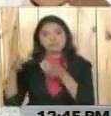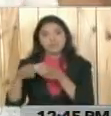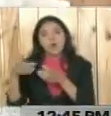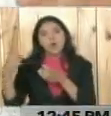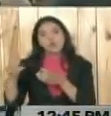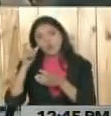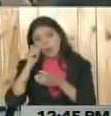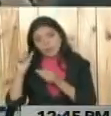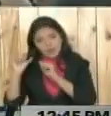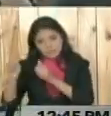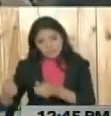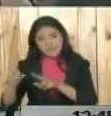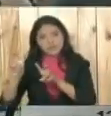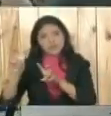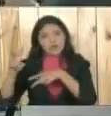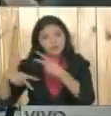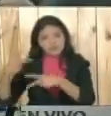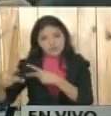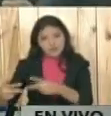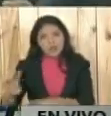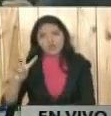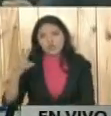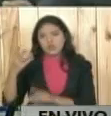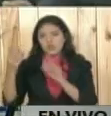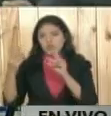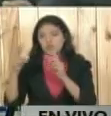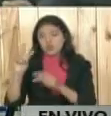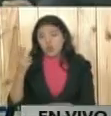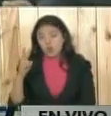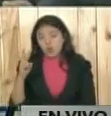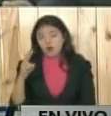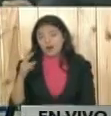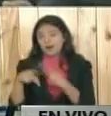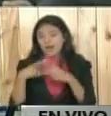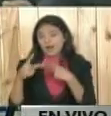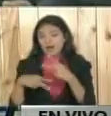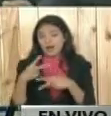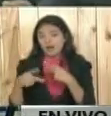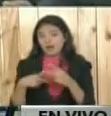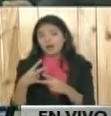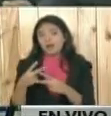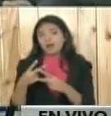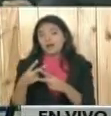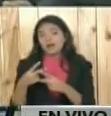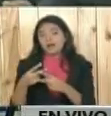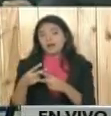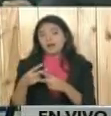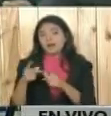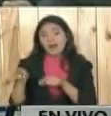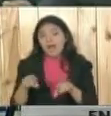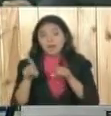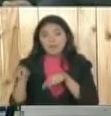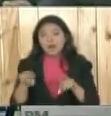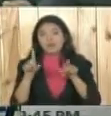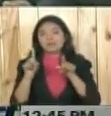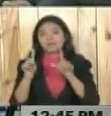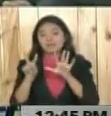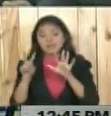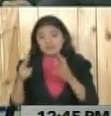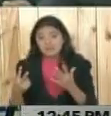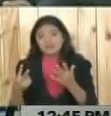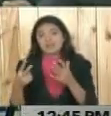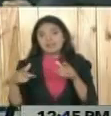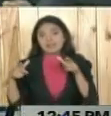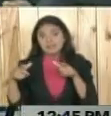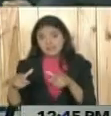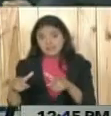Cortijo y allí comienza esa gran dupla. Lograron grabar 17 discos de muchísimo, muchísimo éxito. Si quiere,